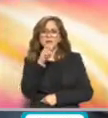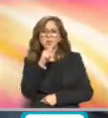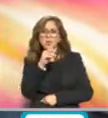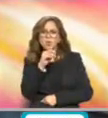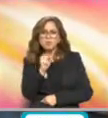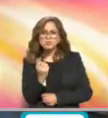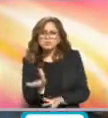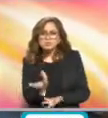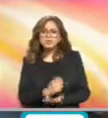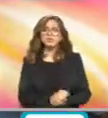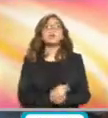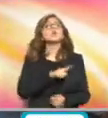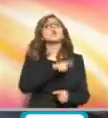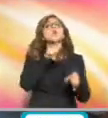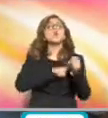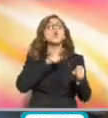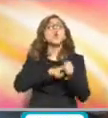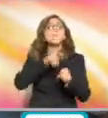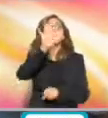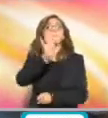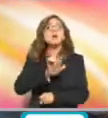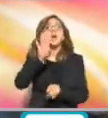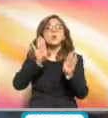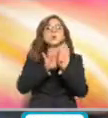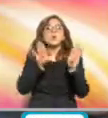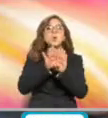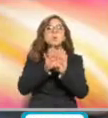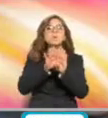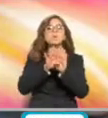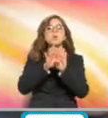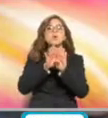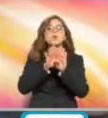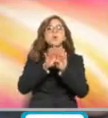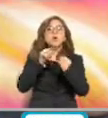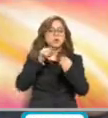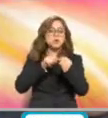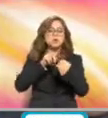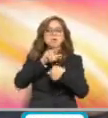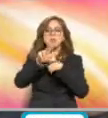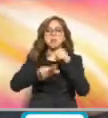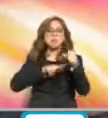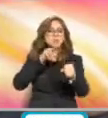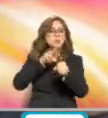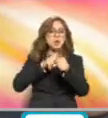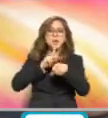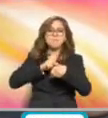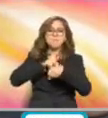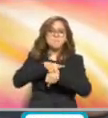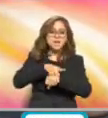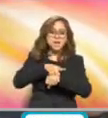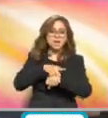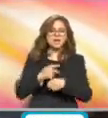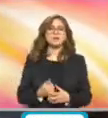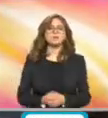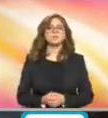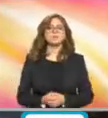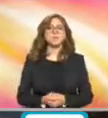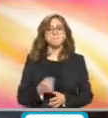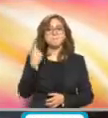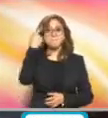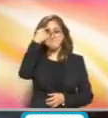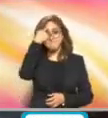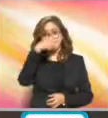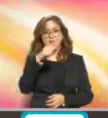pero sobre todo son estos tonos que se asemejan como a las tonalidades por naturaleza que tenemos en la piel. Entonces, para